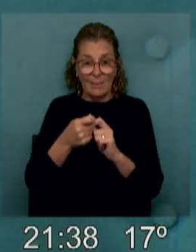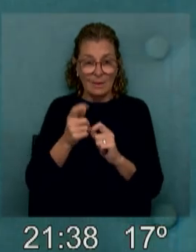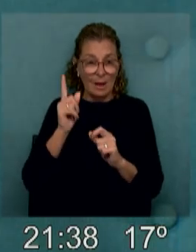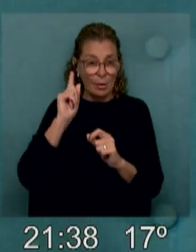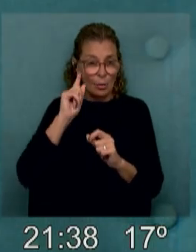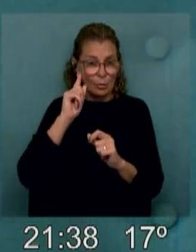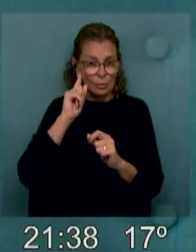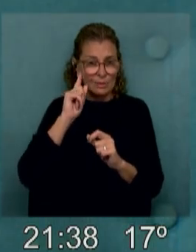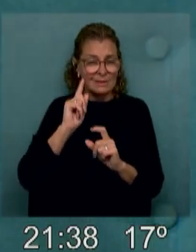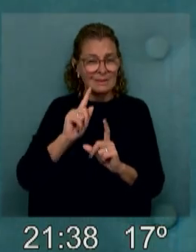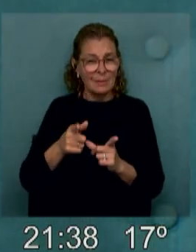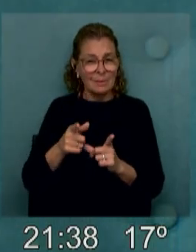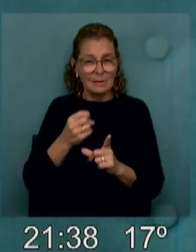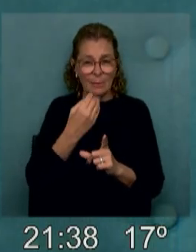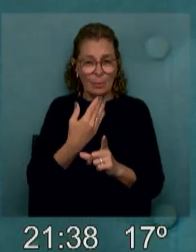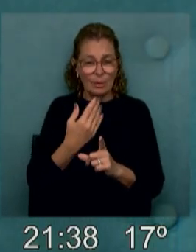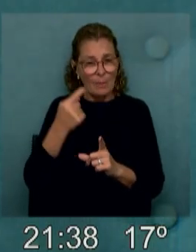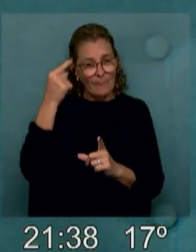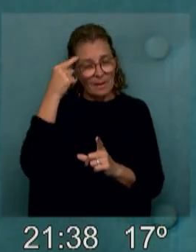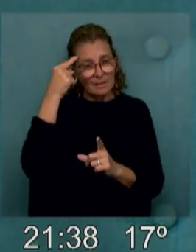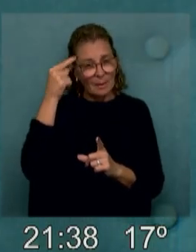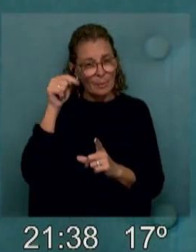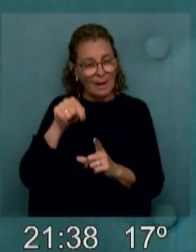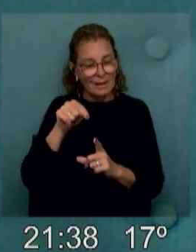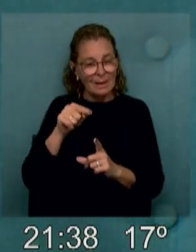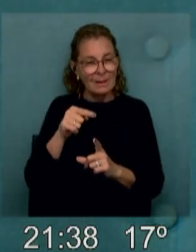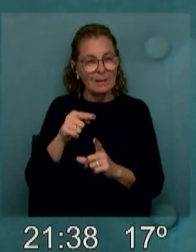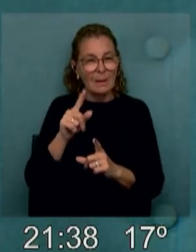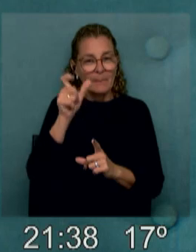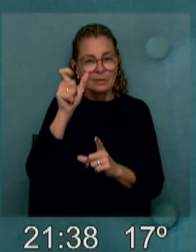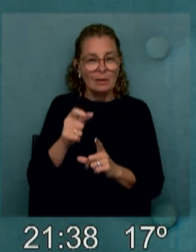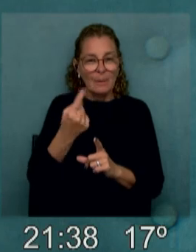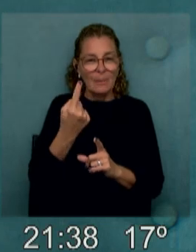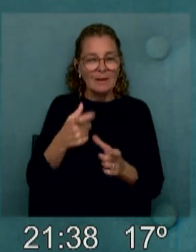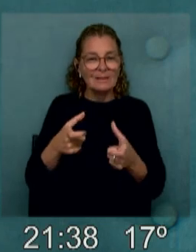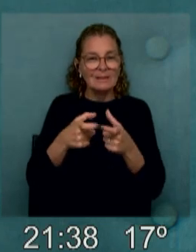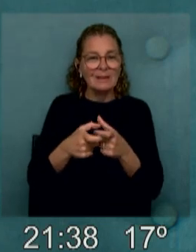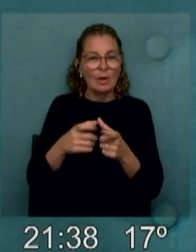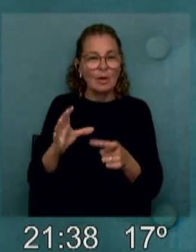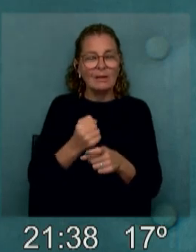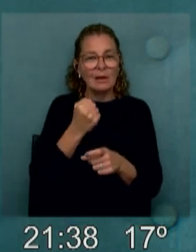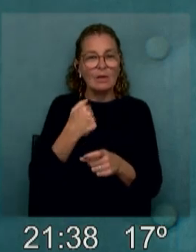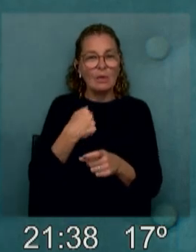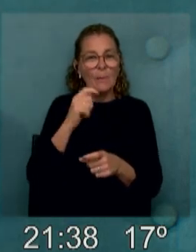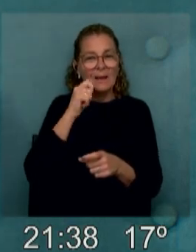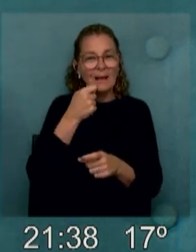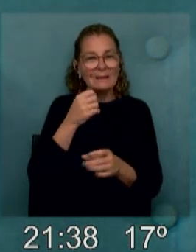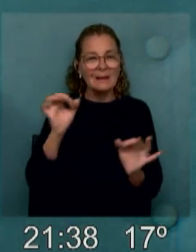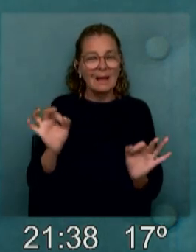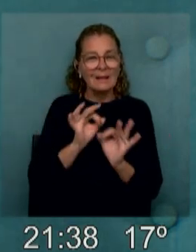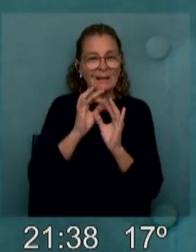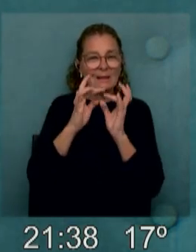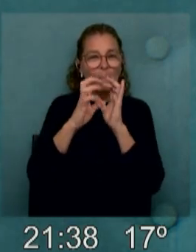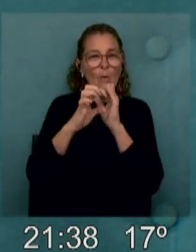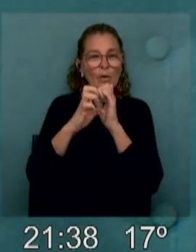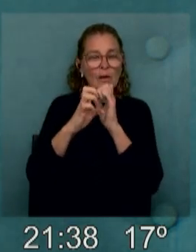sonoridad. Y también está bueno refrescar por ahí. Yo qué sé, hay gente que el primer disco lo que más rescata te dice, no, porque me encantan las canciones con armónica y